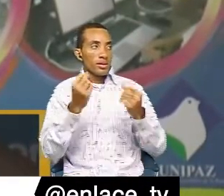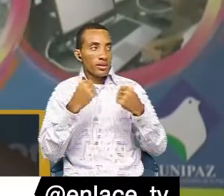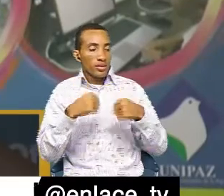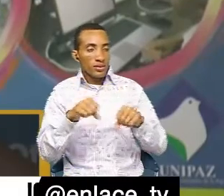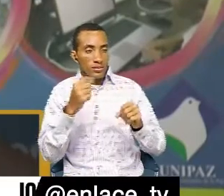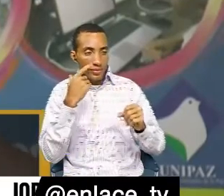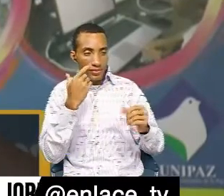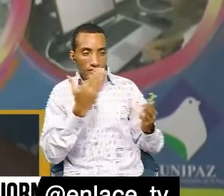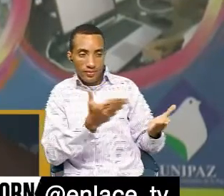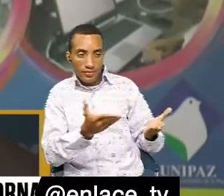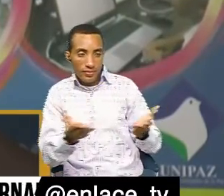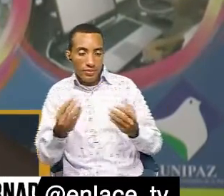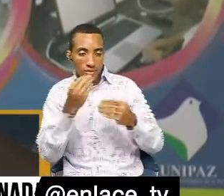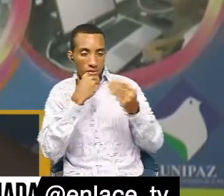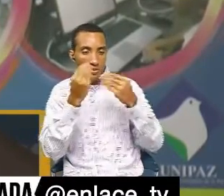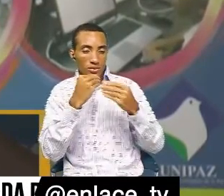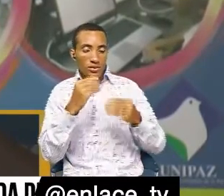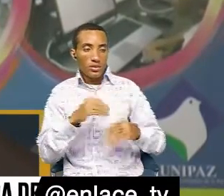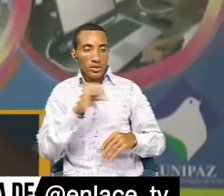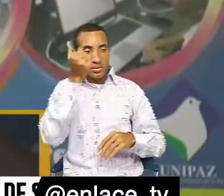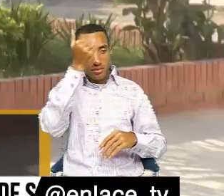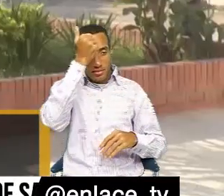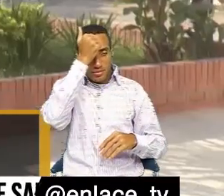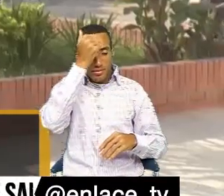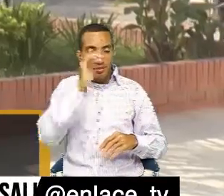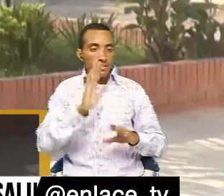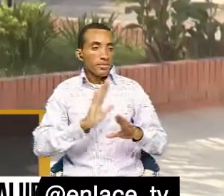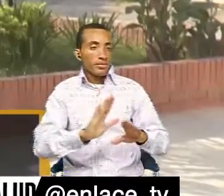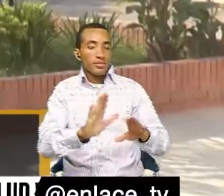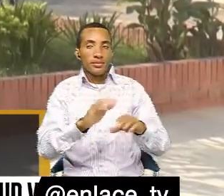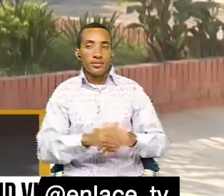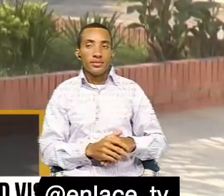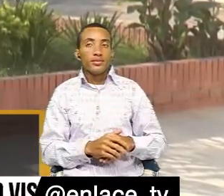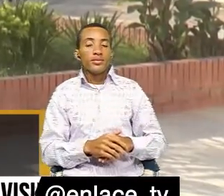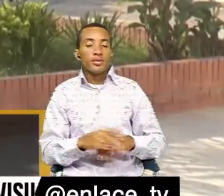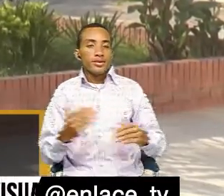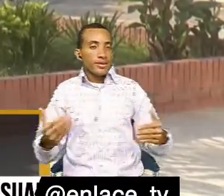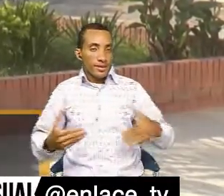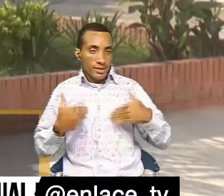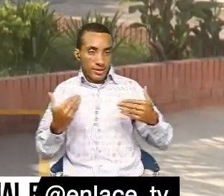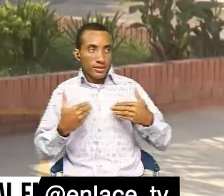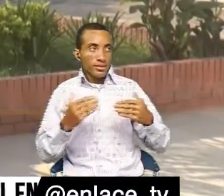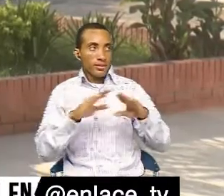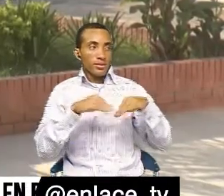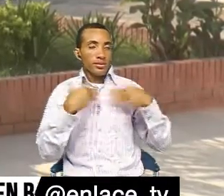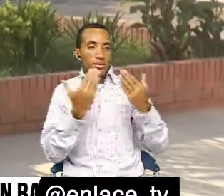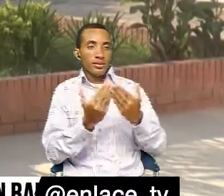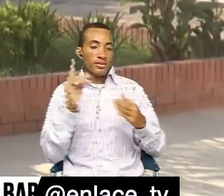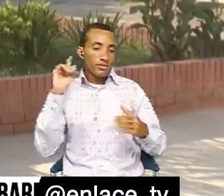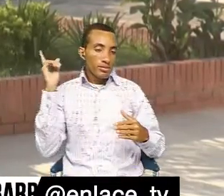platos típicos y los platos populares de nuestra comunidad. Con mucho entusiasmo esta comunidad educativa celebra sus 20